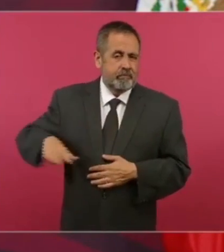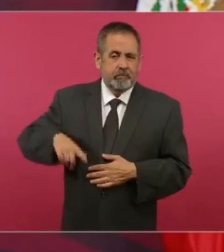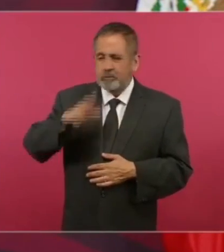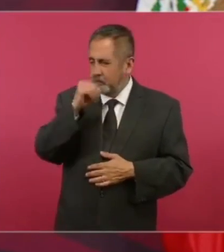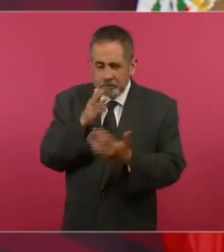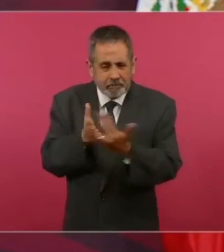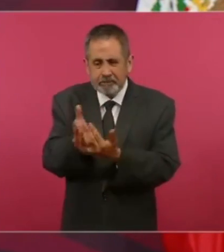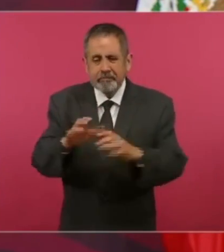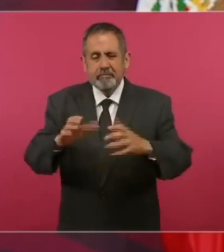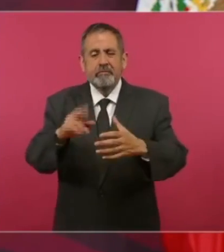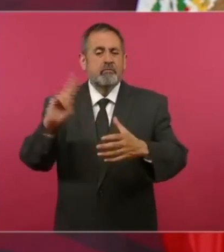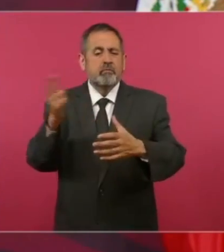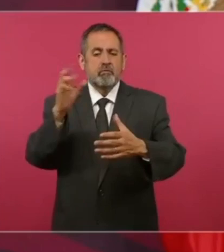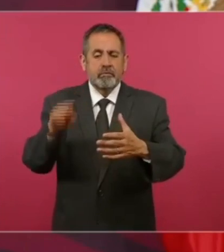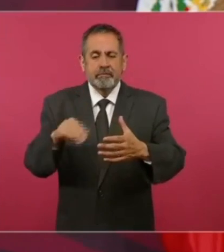a intervenir.